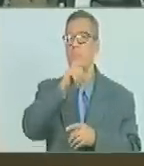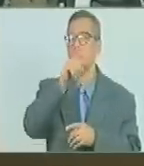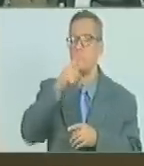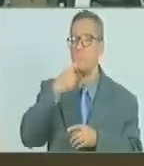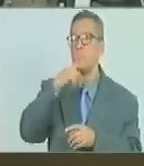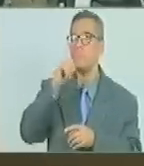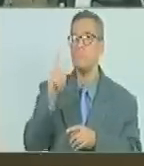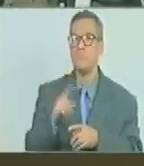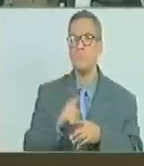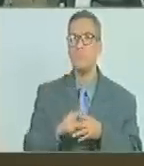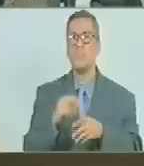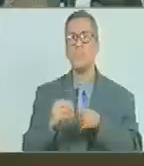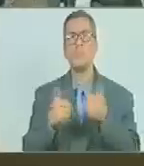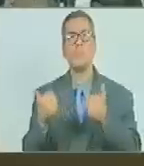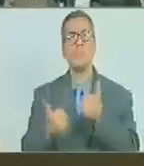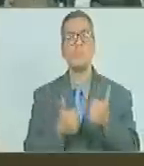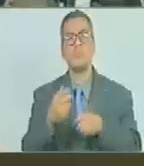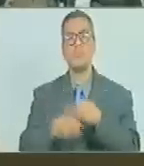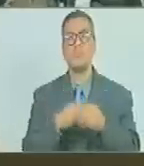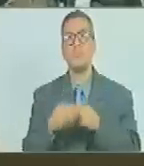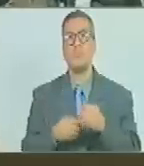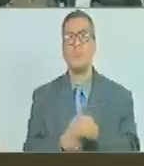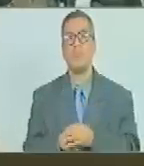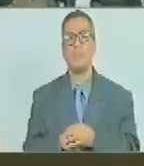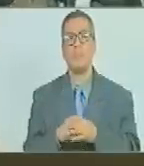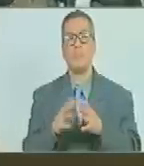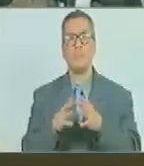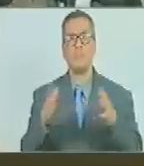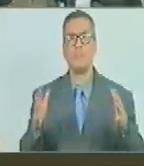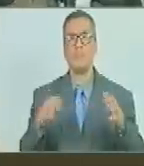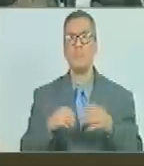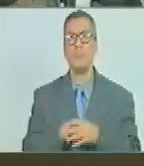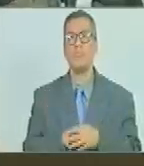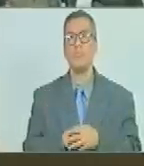interrogante de cuál va a ser el papel de las grandes